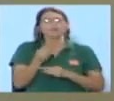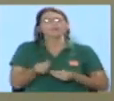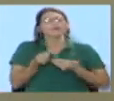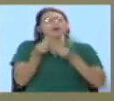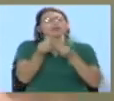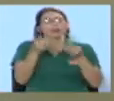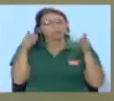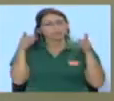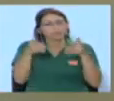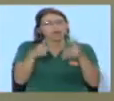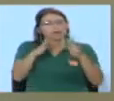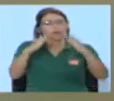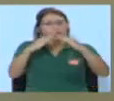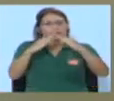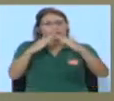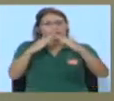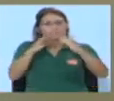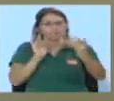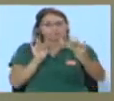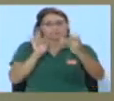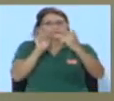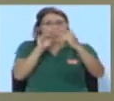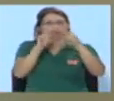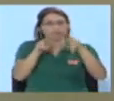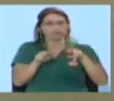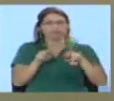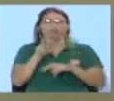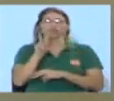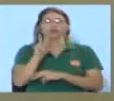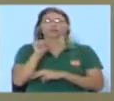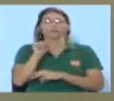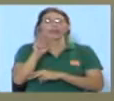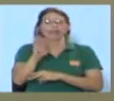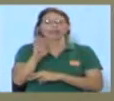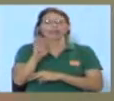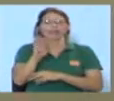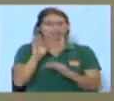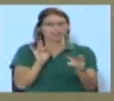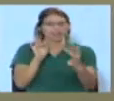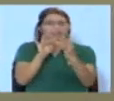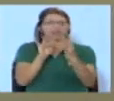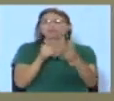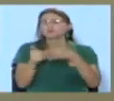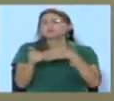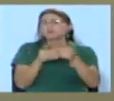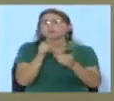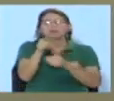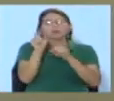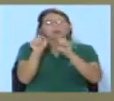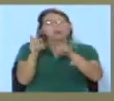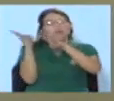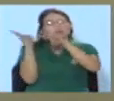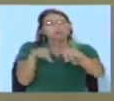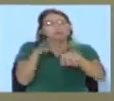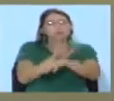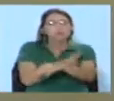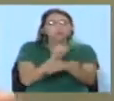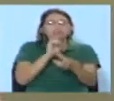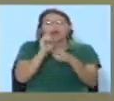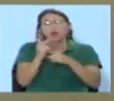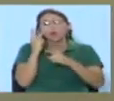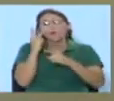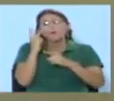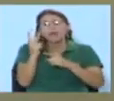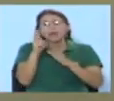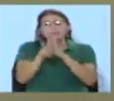ofrecer 2 megas de enlace, independientemente de que usted baje música, vea películas y haga lo que sea, usted va a tener siempre